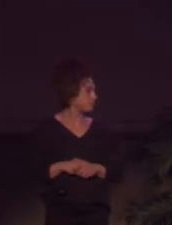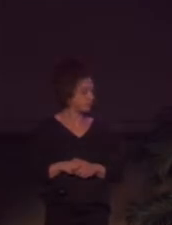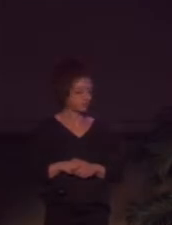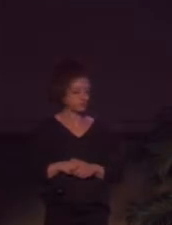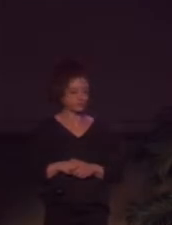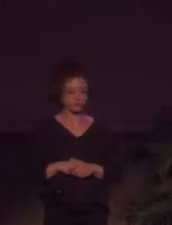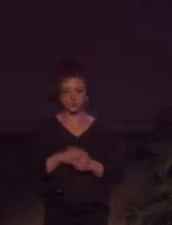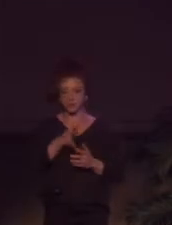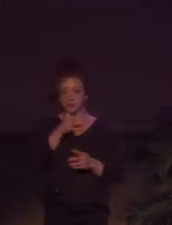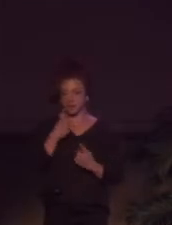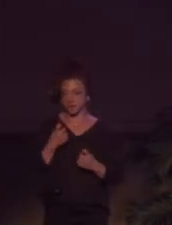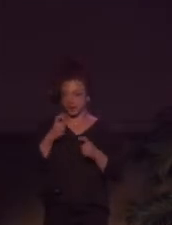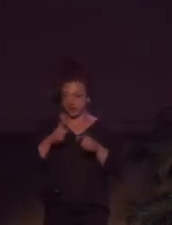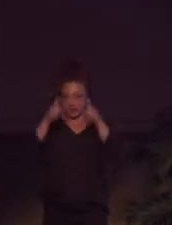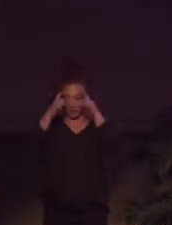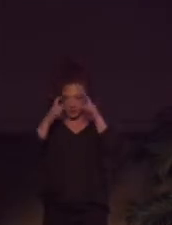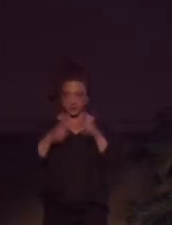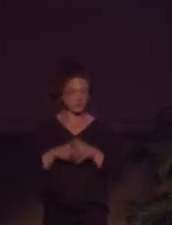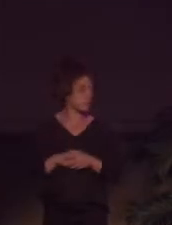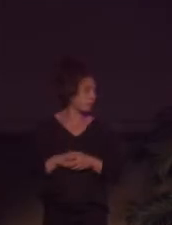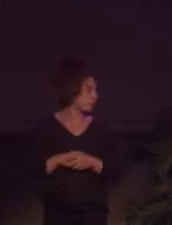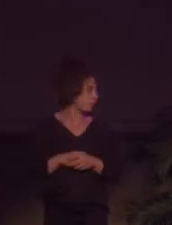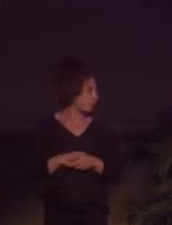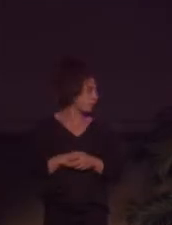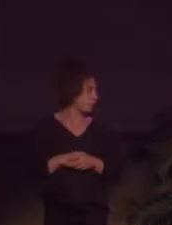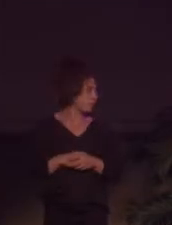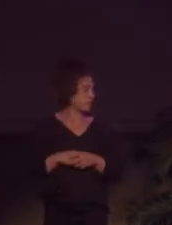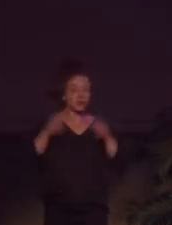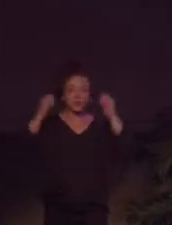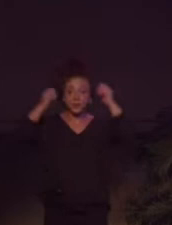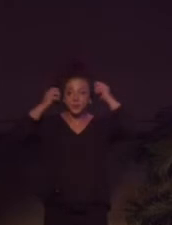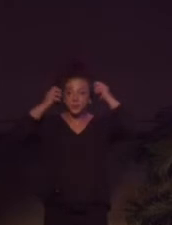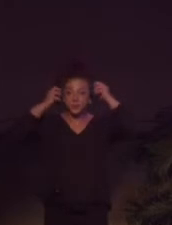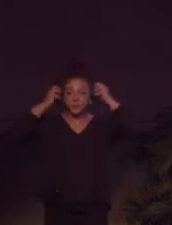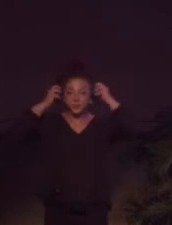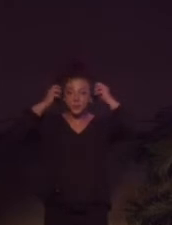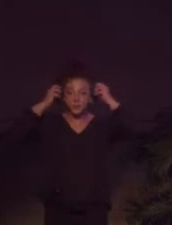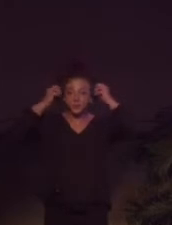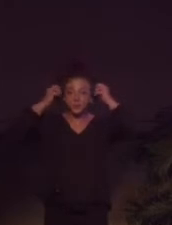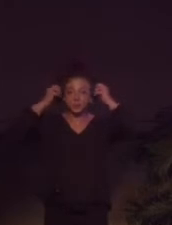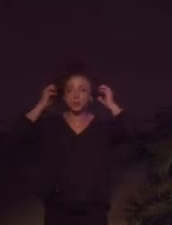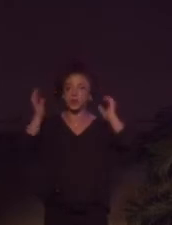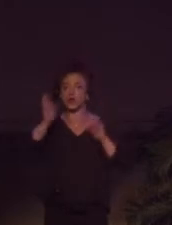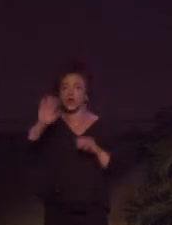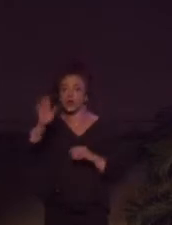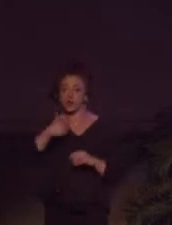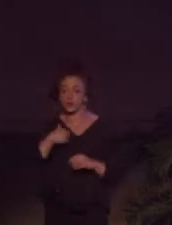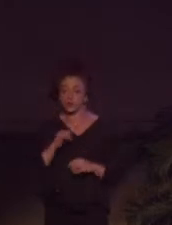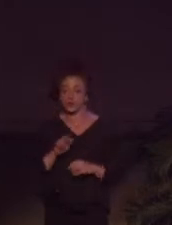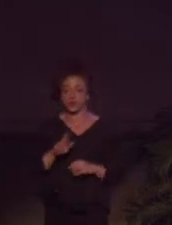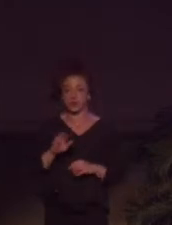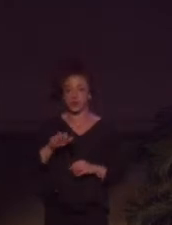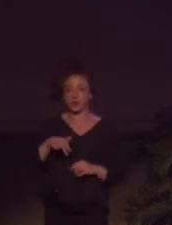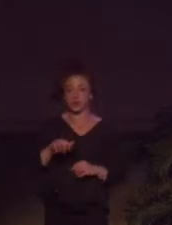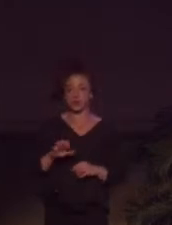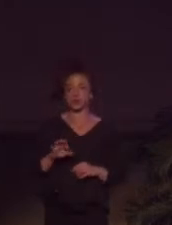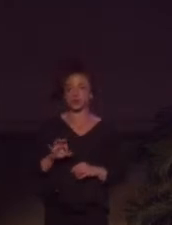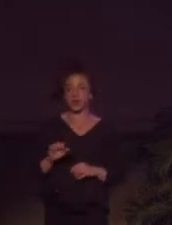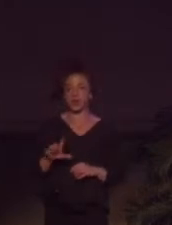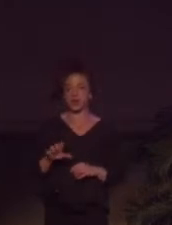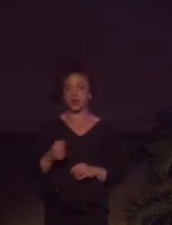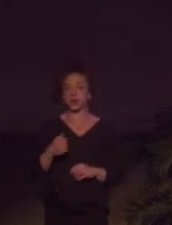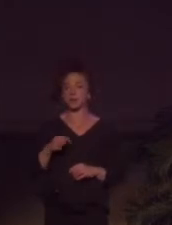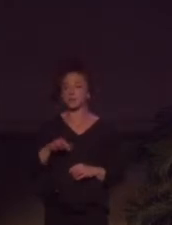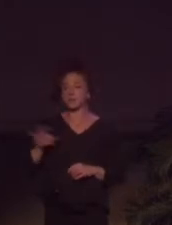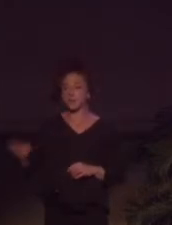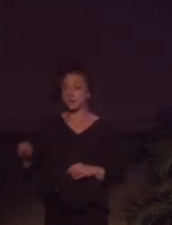Ah, me ponen las gafas, casi, no veía nada. Hola, yo soy Irene Sala, y ella es Marian Torres y somos las editoras de la